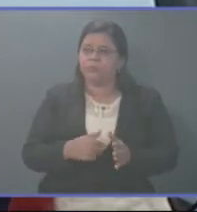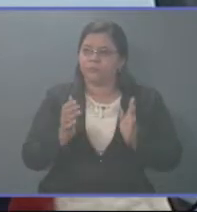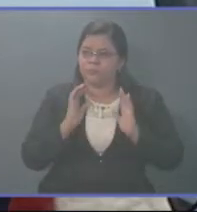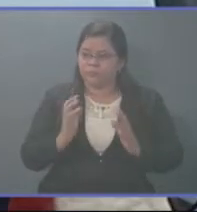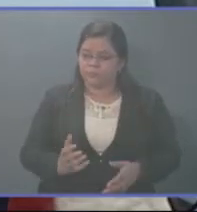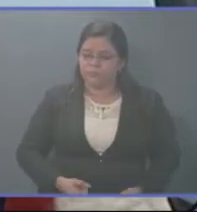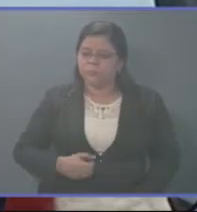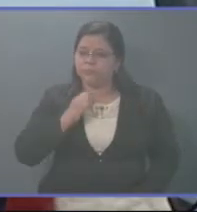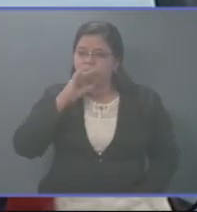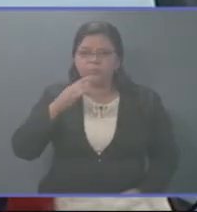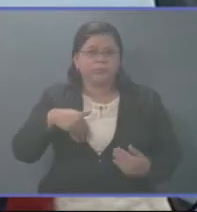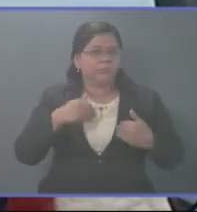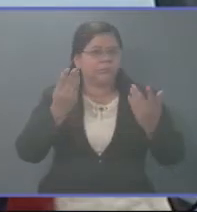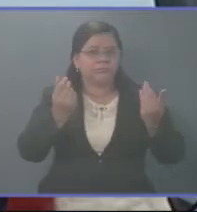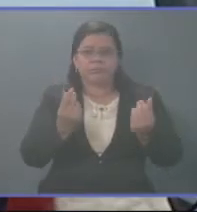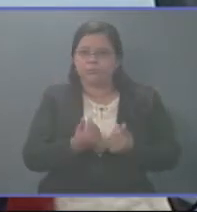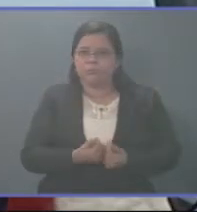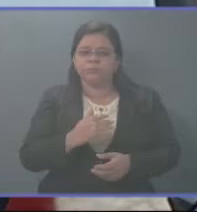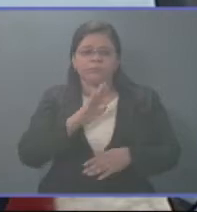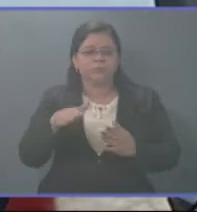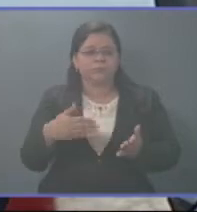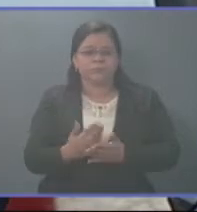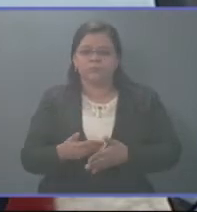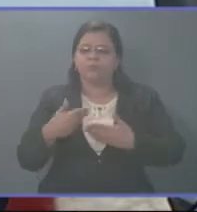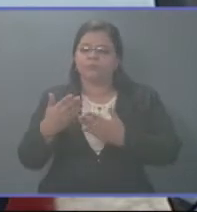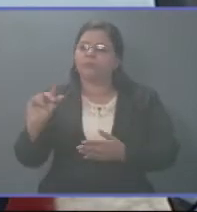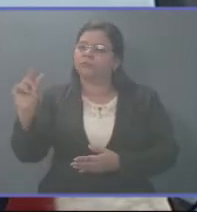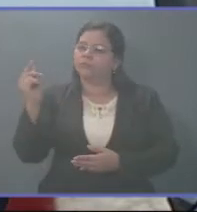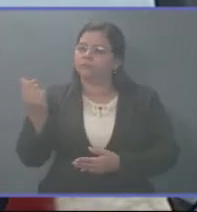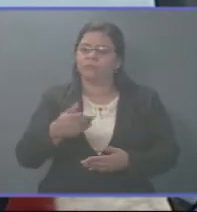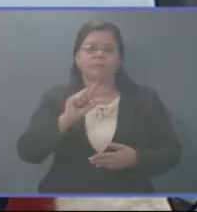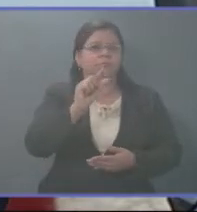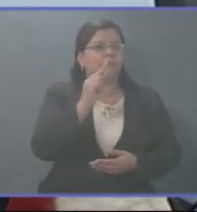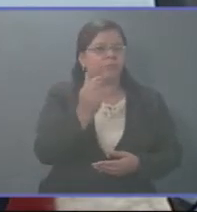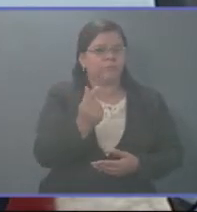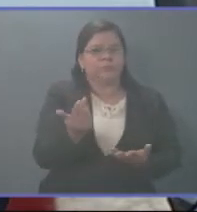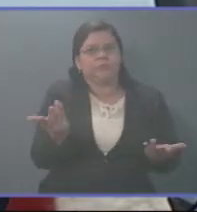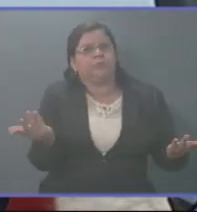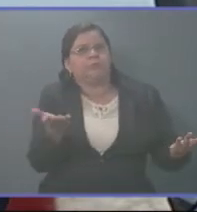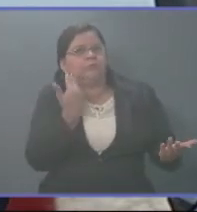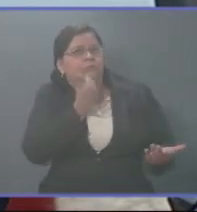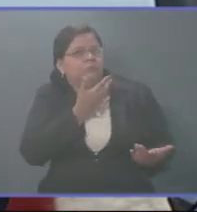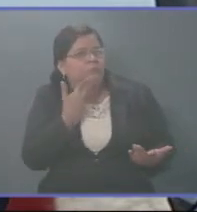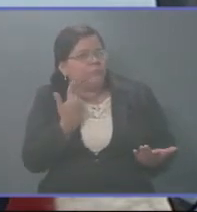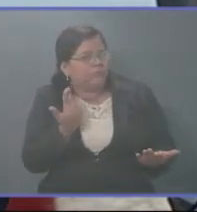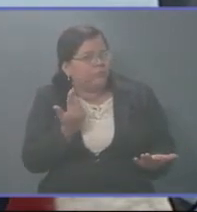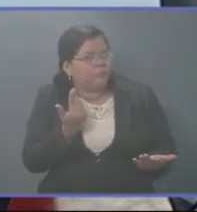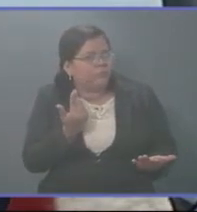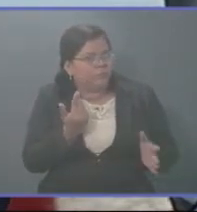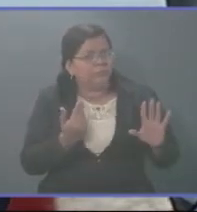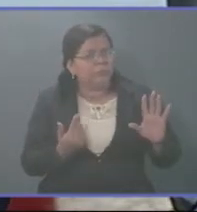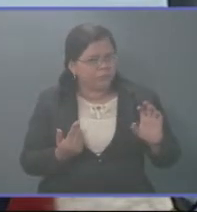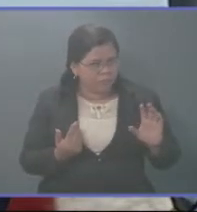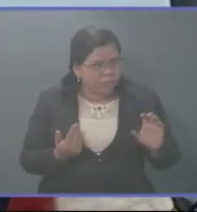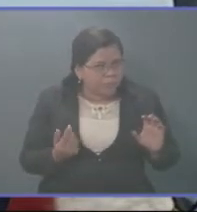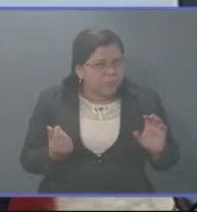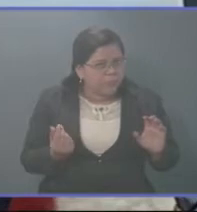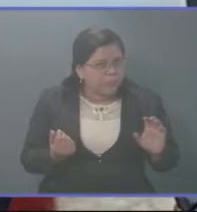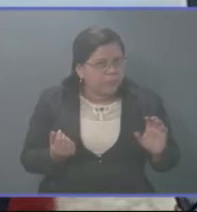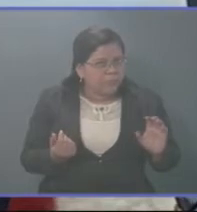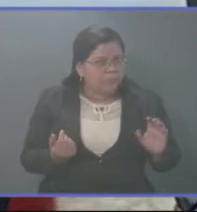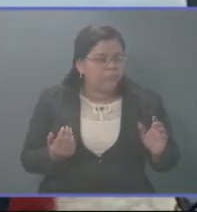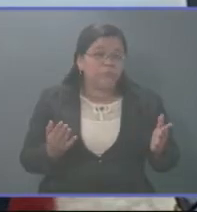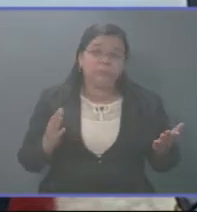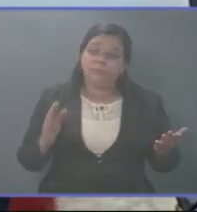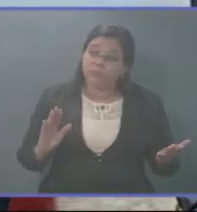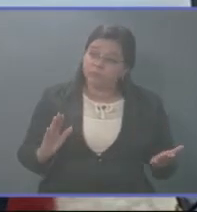actual dice que no hay dinero, que todo hay que darle en préstamo. ¿Qué estará pasando? ¿Se lo estarán robando? ¿O lo están